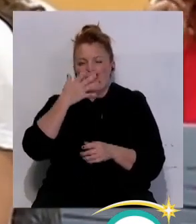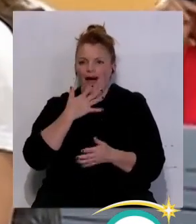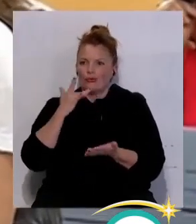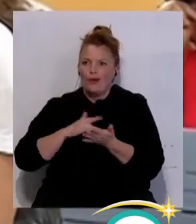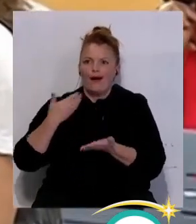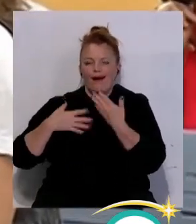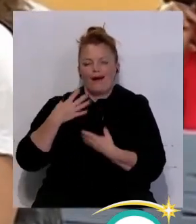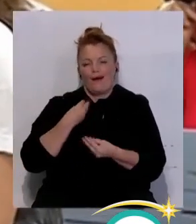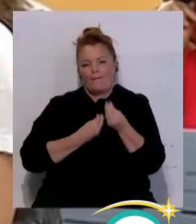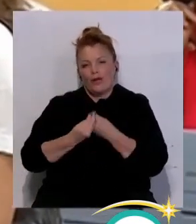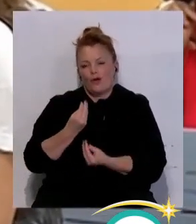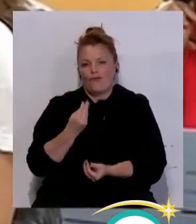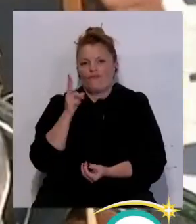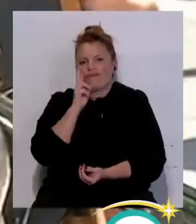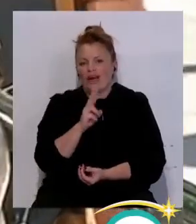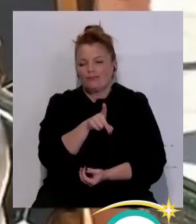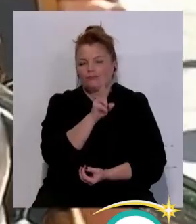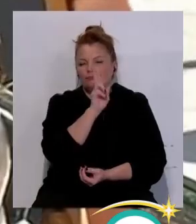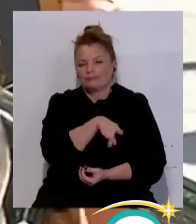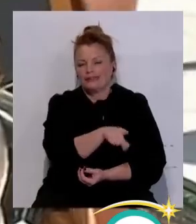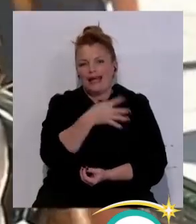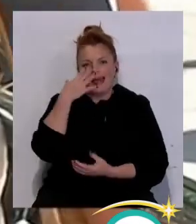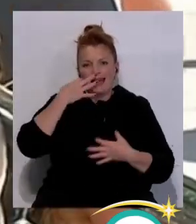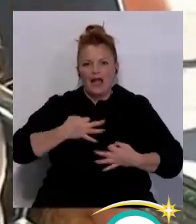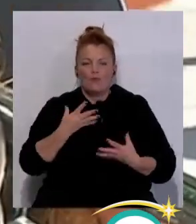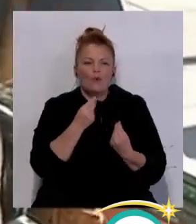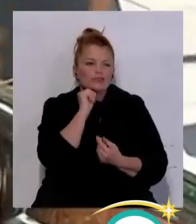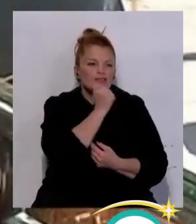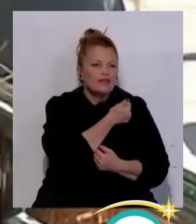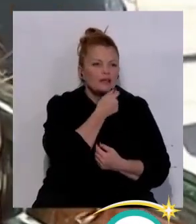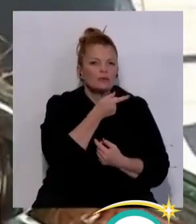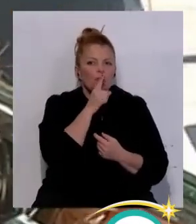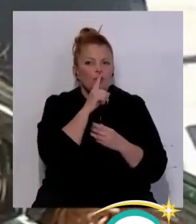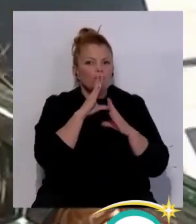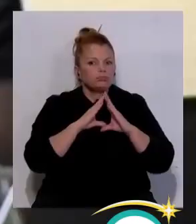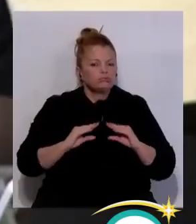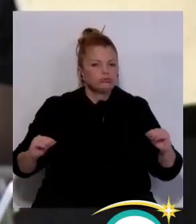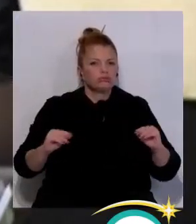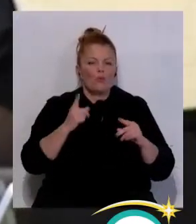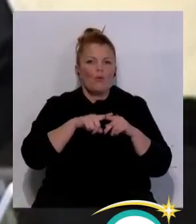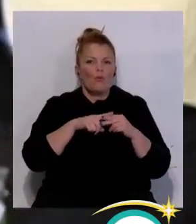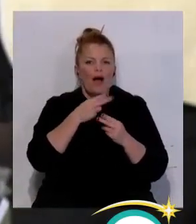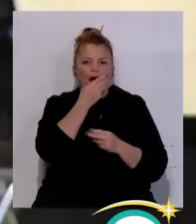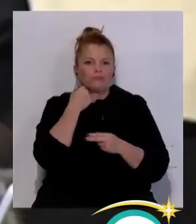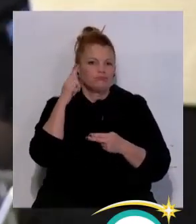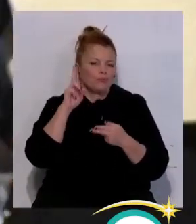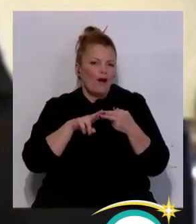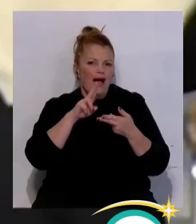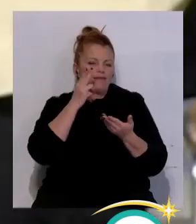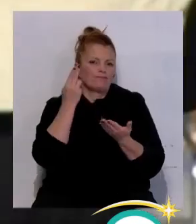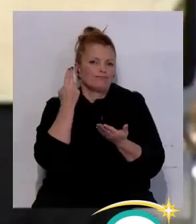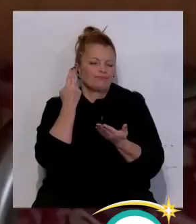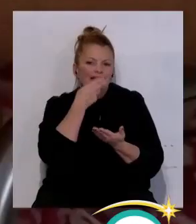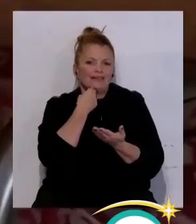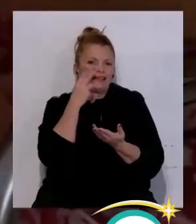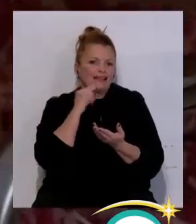sí, pero que les haga ver, ¿no?, que esto es real. Hay mucho secretismo, mucho silencio en este tema, y es verdad que muchas veces la mayoría de las